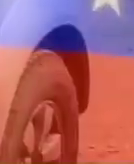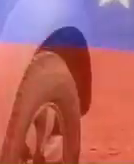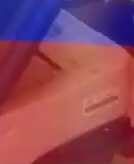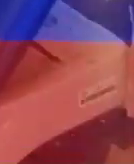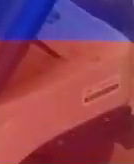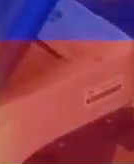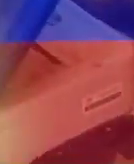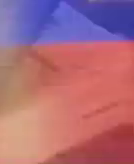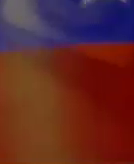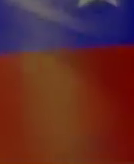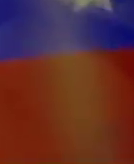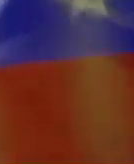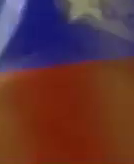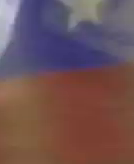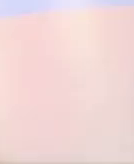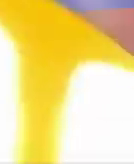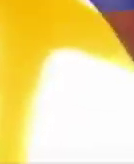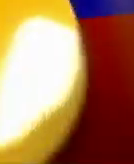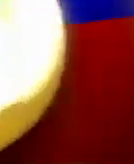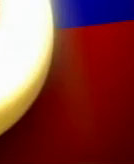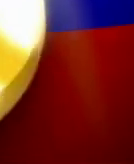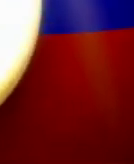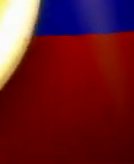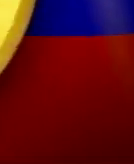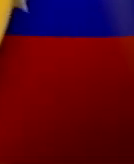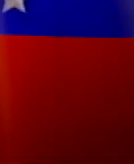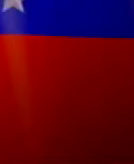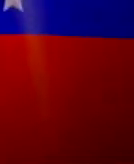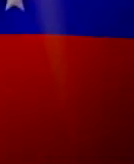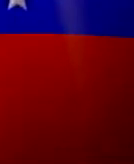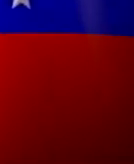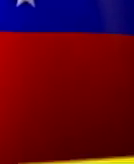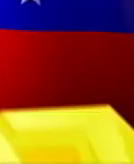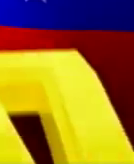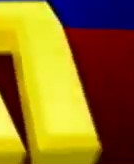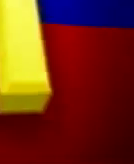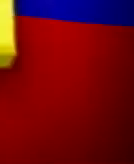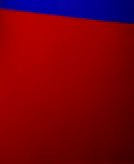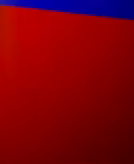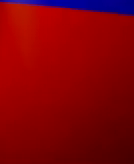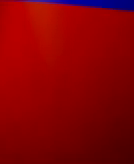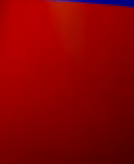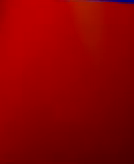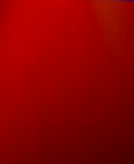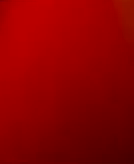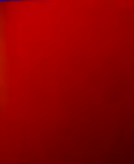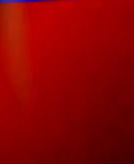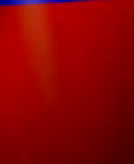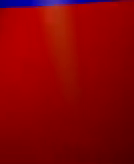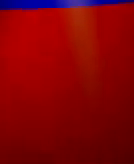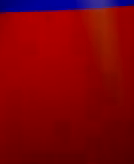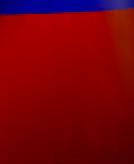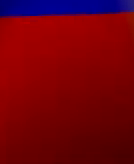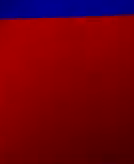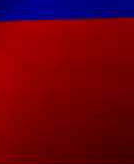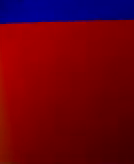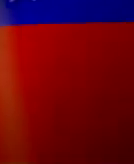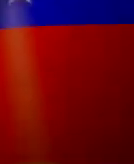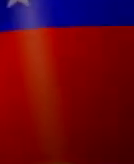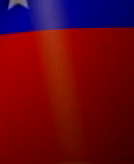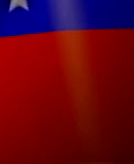equipo técnico y humano para llevarle al país las incidencias de las elecciones de gobernadores en su operativo Democracia